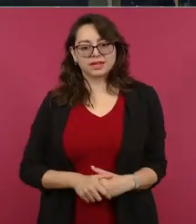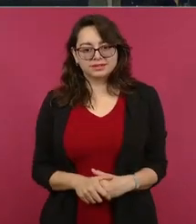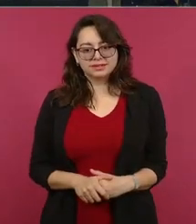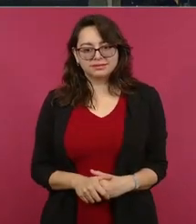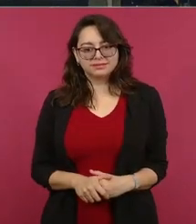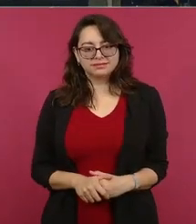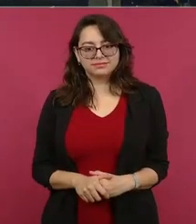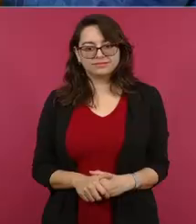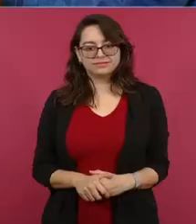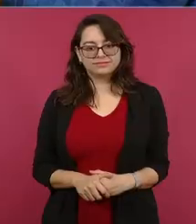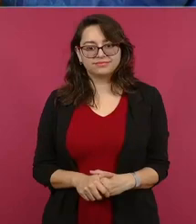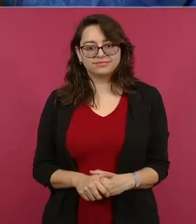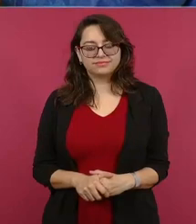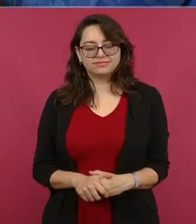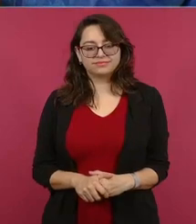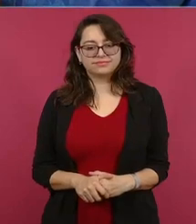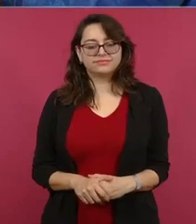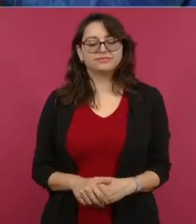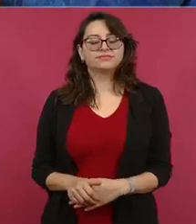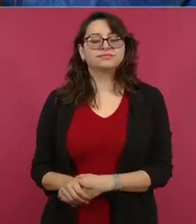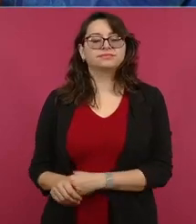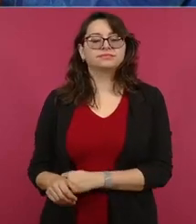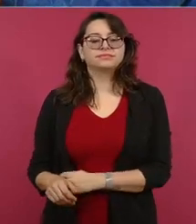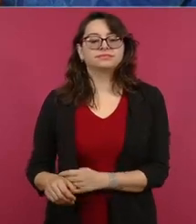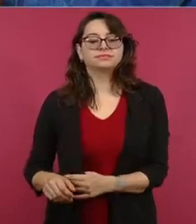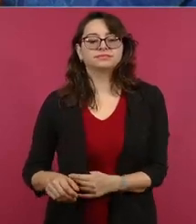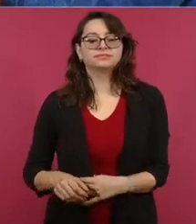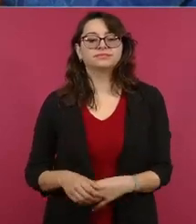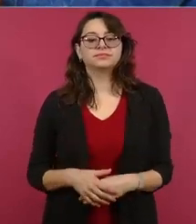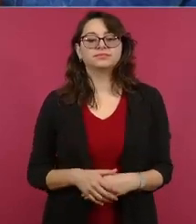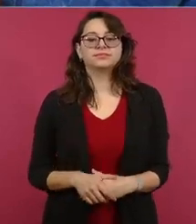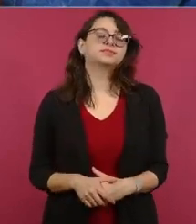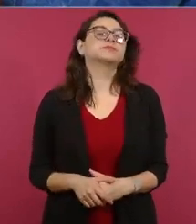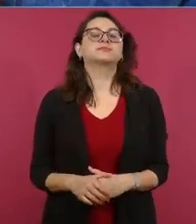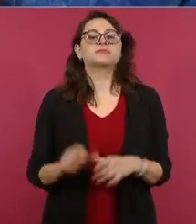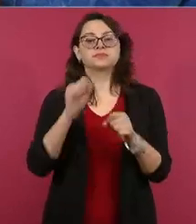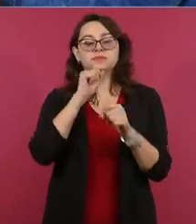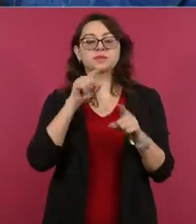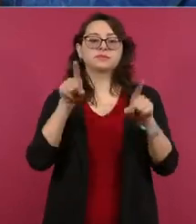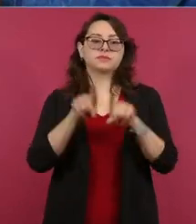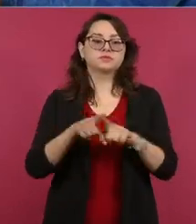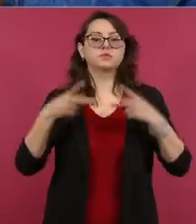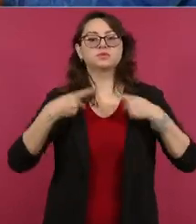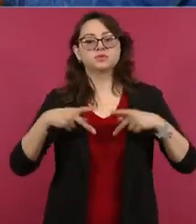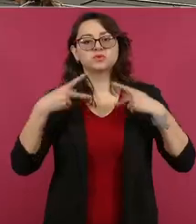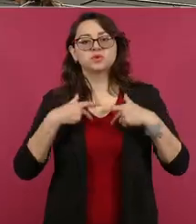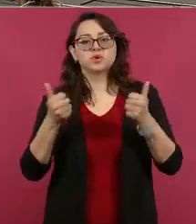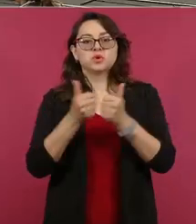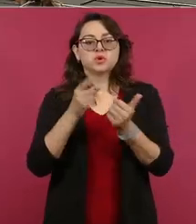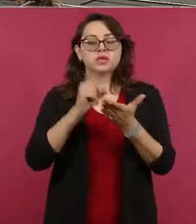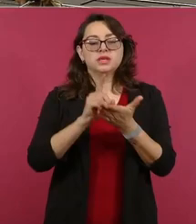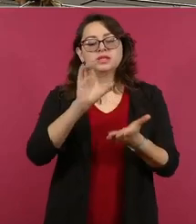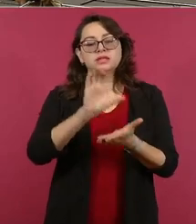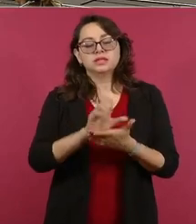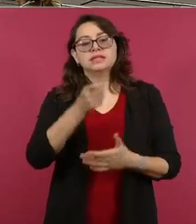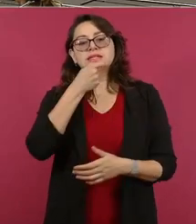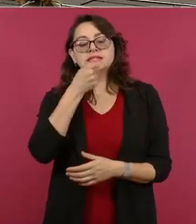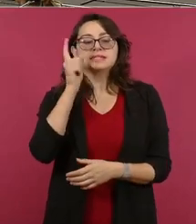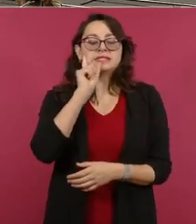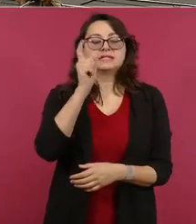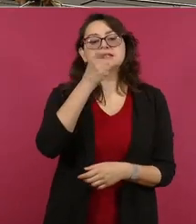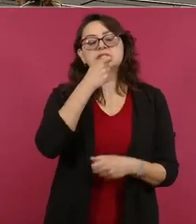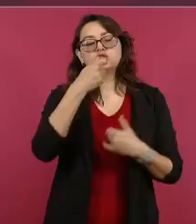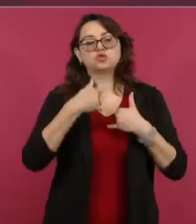luego las personas con discapacidad, niñas, niños, jóvenes que van a